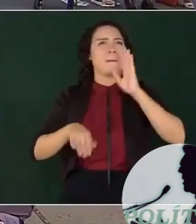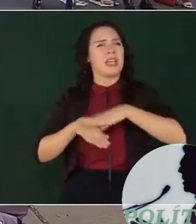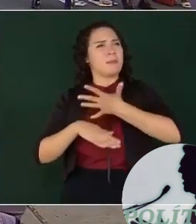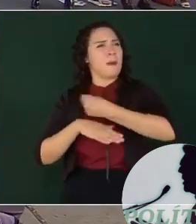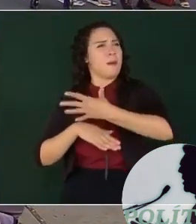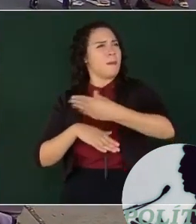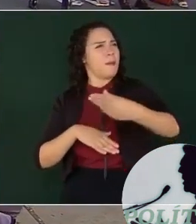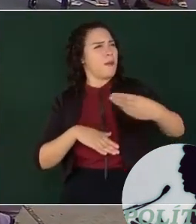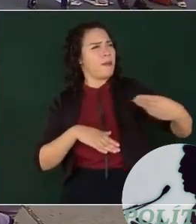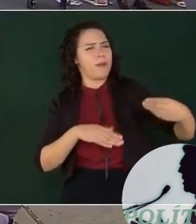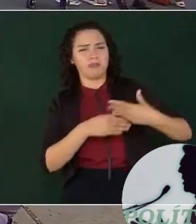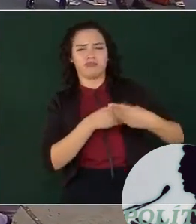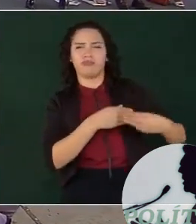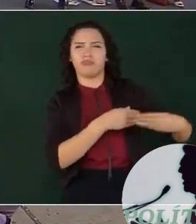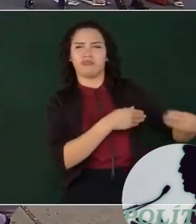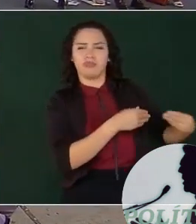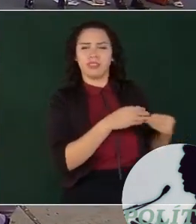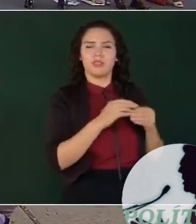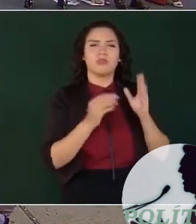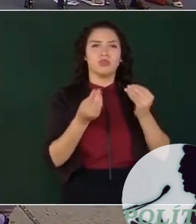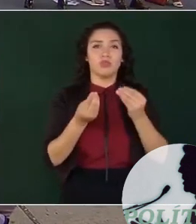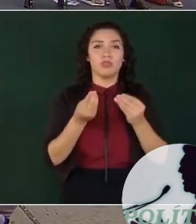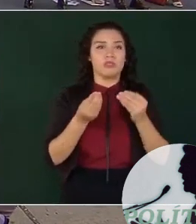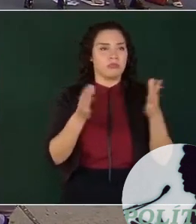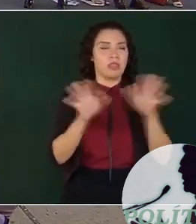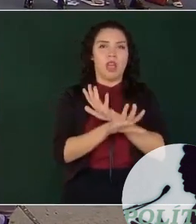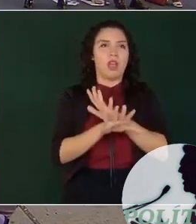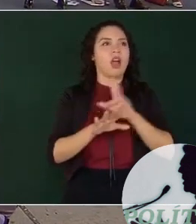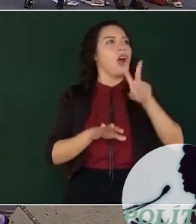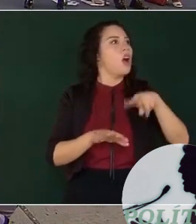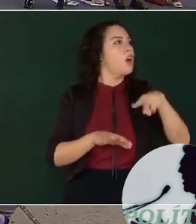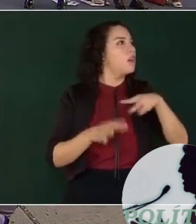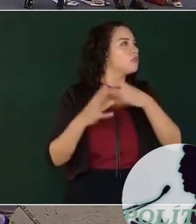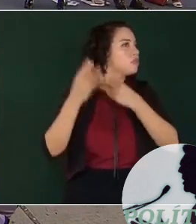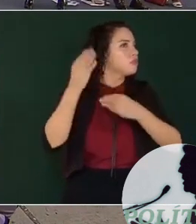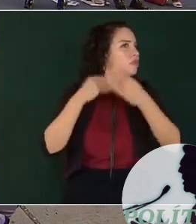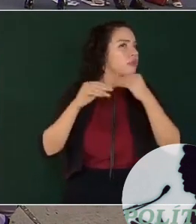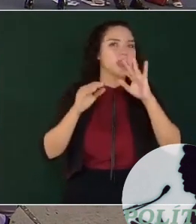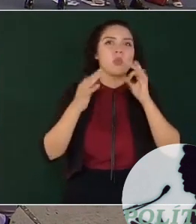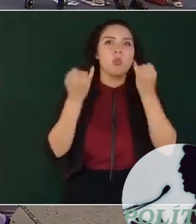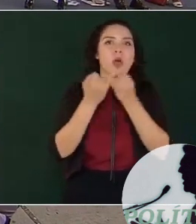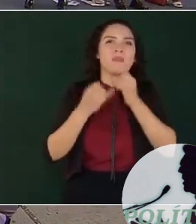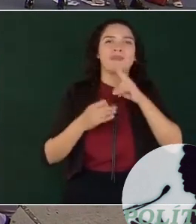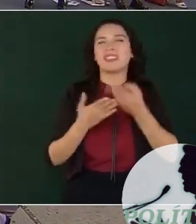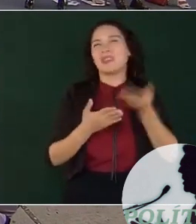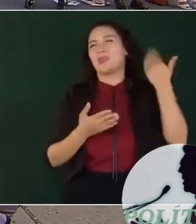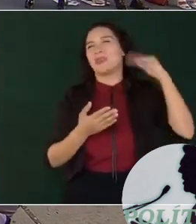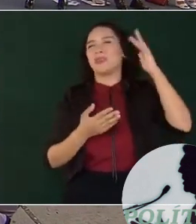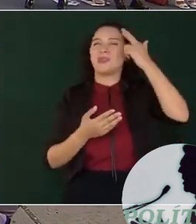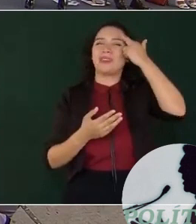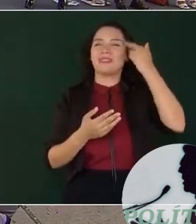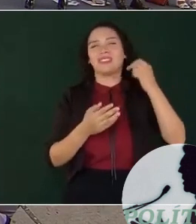Esto viene desde antes de Goebbels, se le atribuye a Goebbels, al de propaganda de Hitler, pero